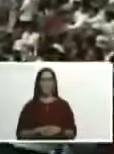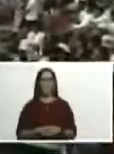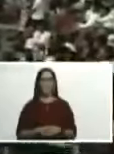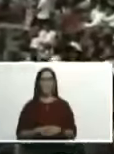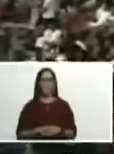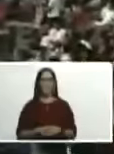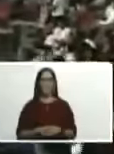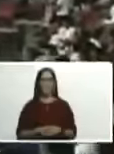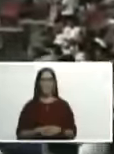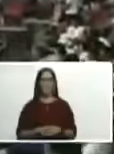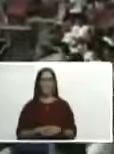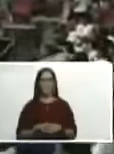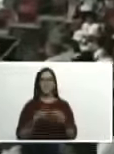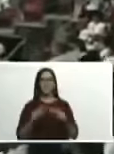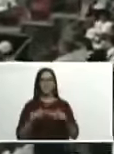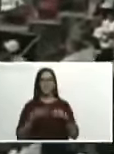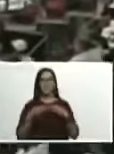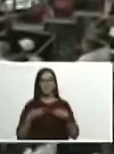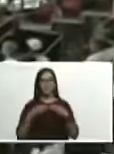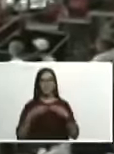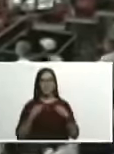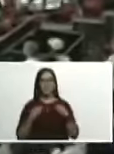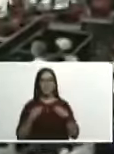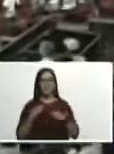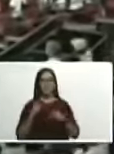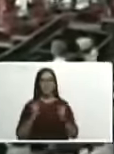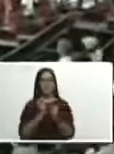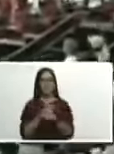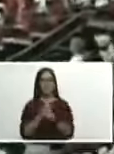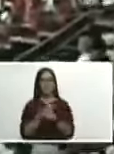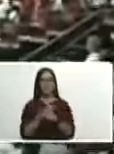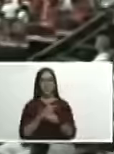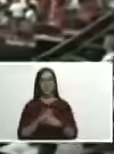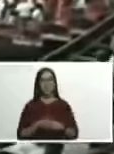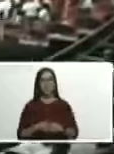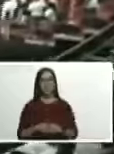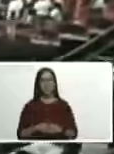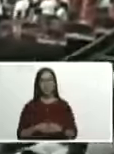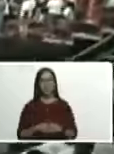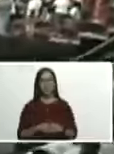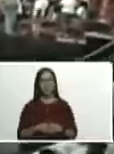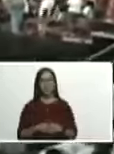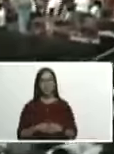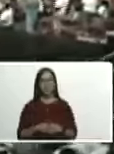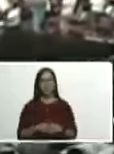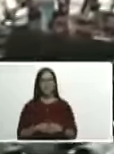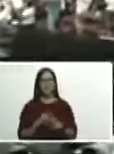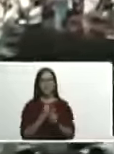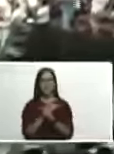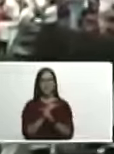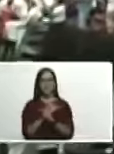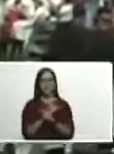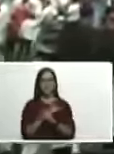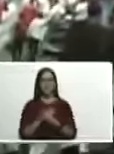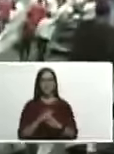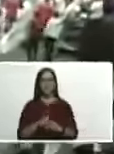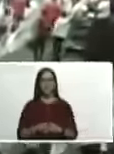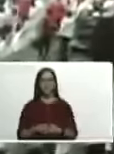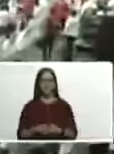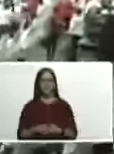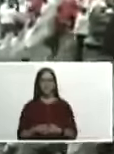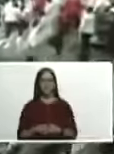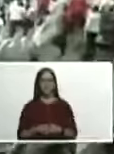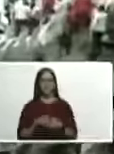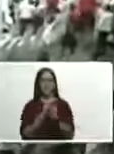vivo TikTok aquí. Ah, así es que se gobierna. Un saludo a Aragua por aquí en TikTok. Mira,